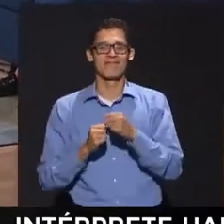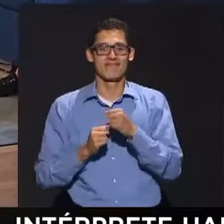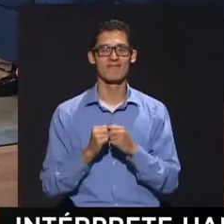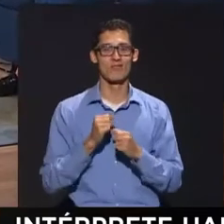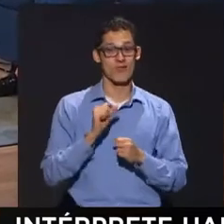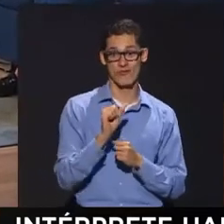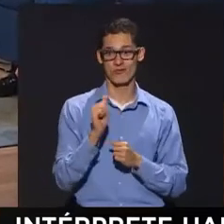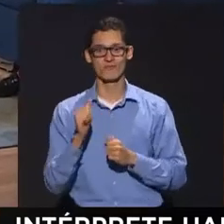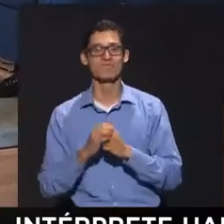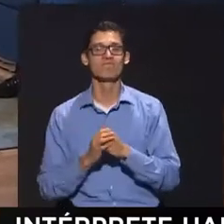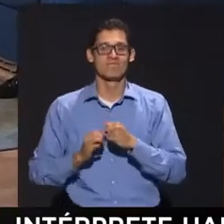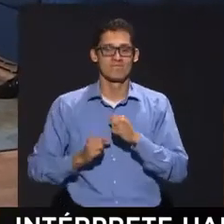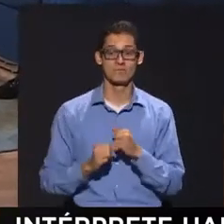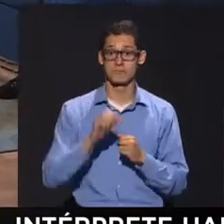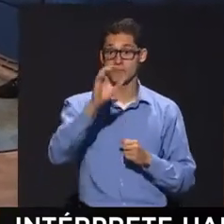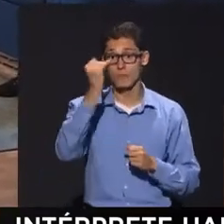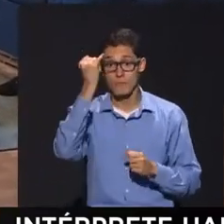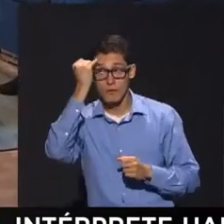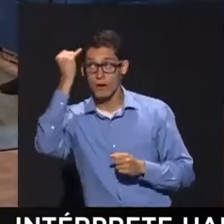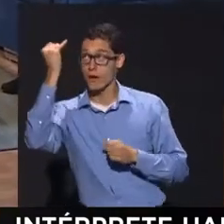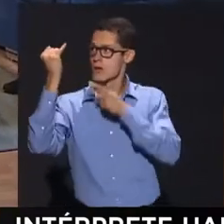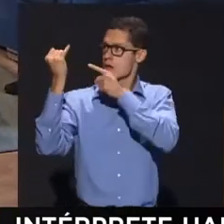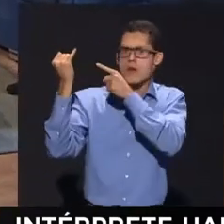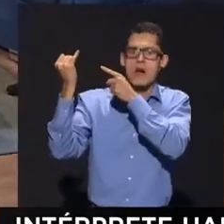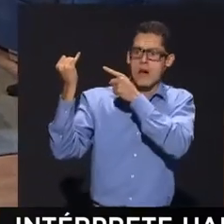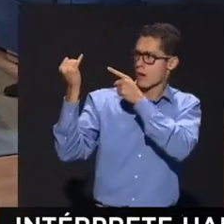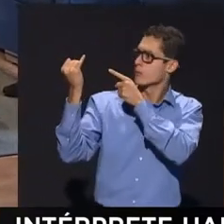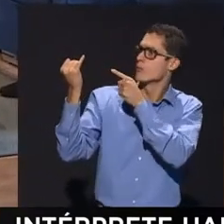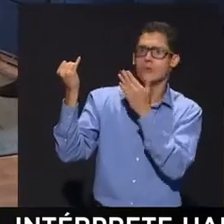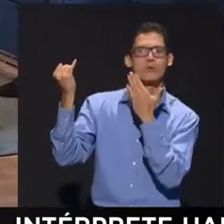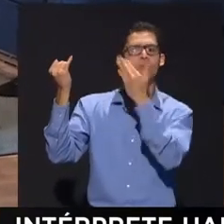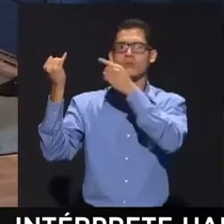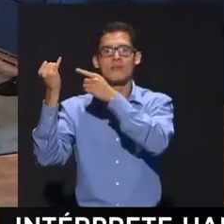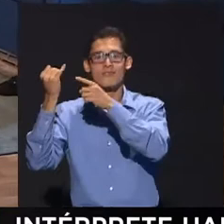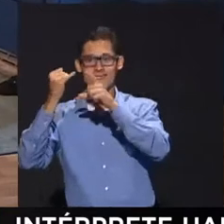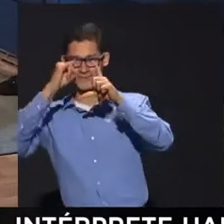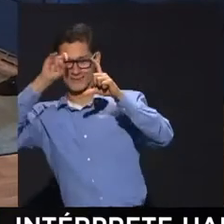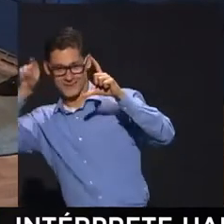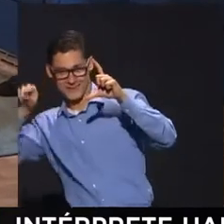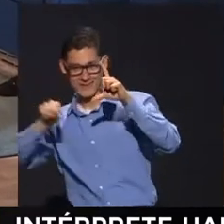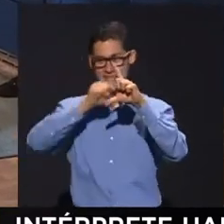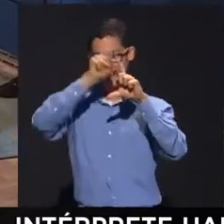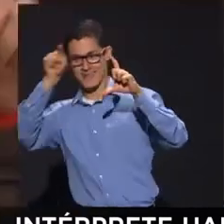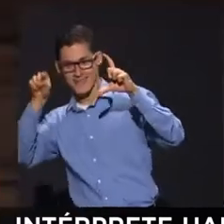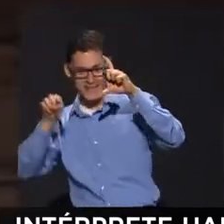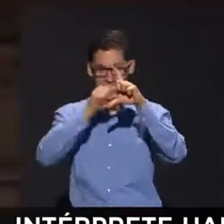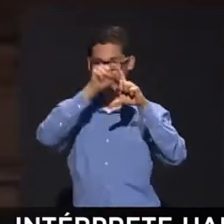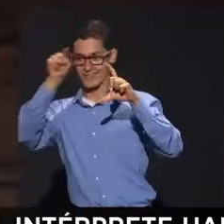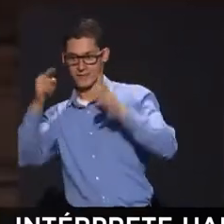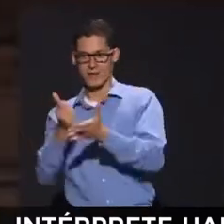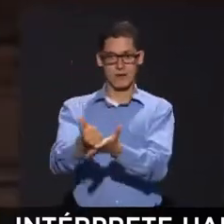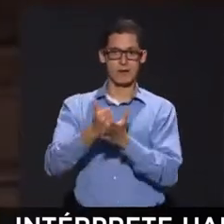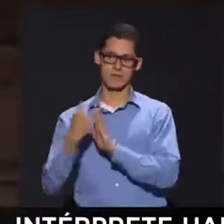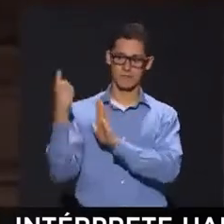También hay otra idea que es bastante inventiva, la rueda de soluciones y